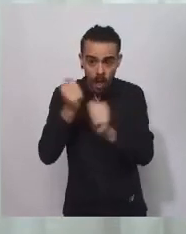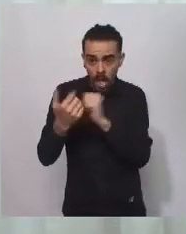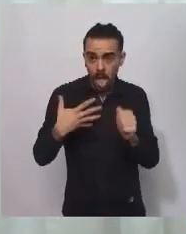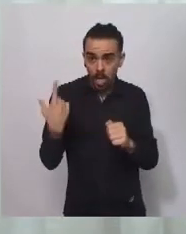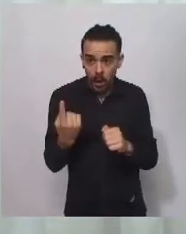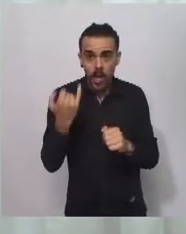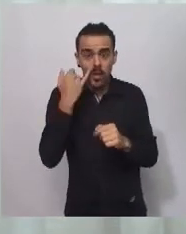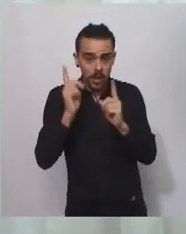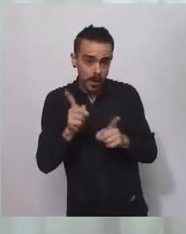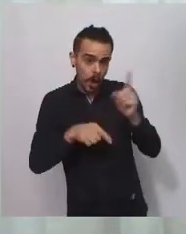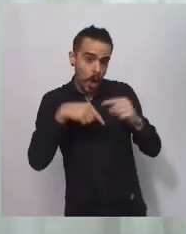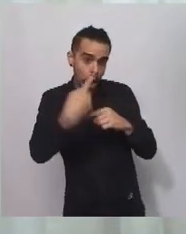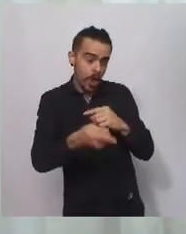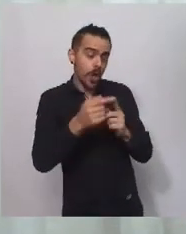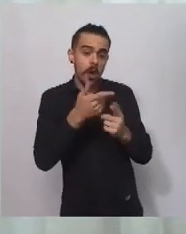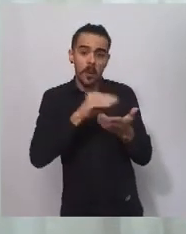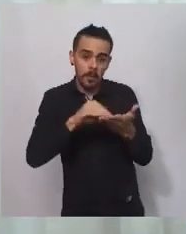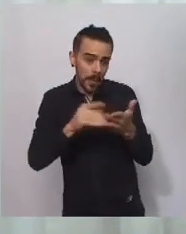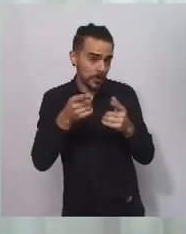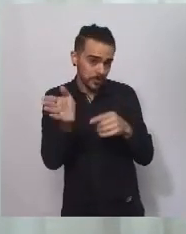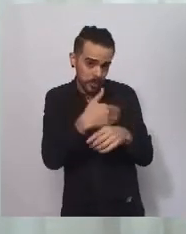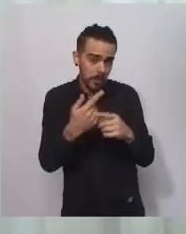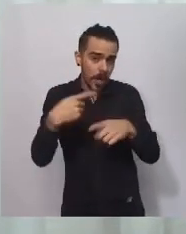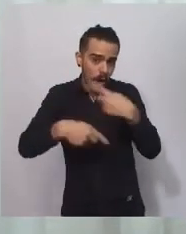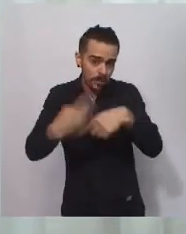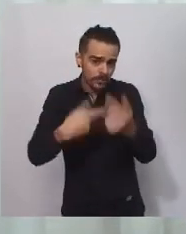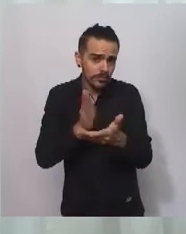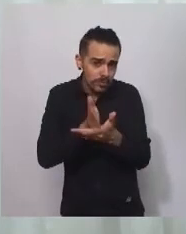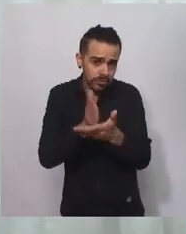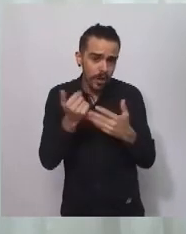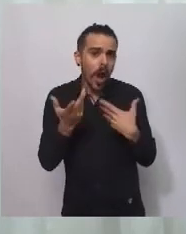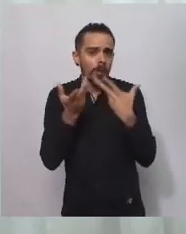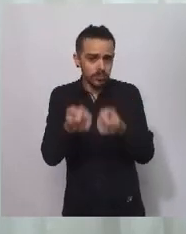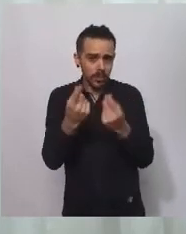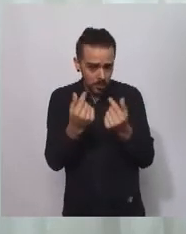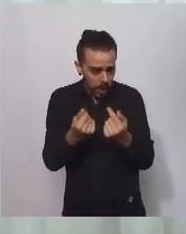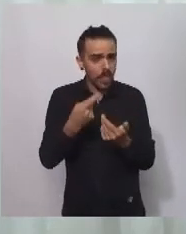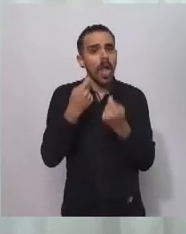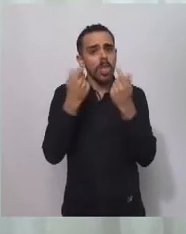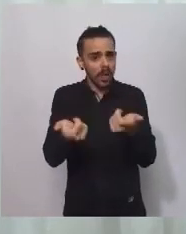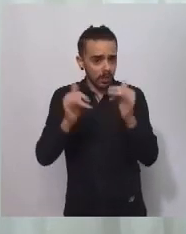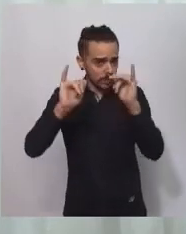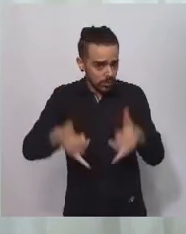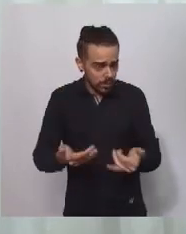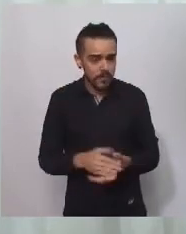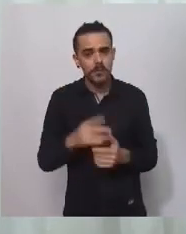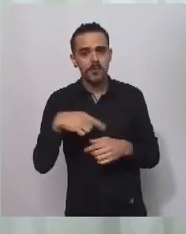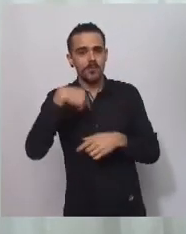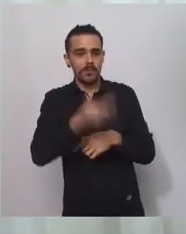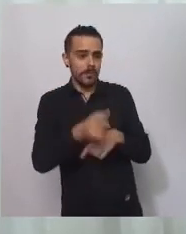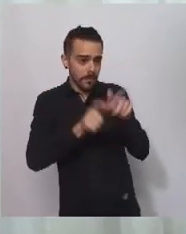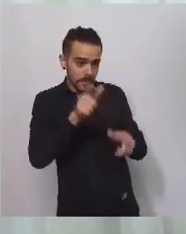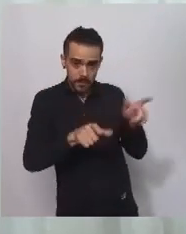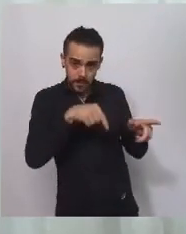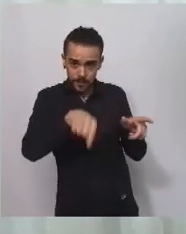de la actividad y por otro lado también del empleo para otros sectores que están más desprotegidos y que son vulnerables hemos